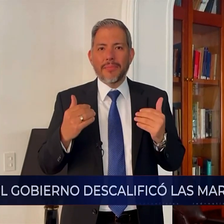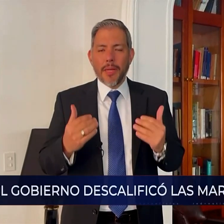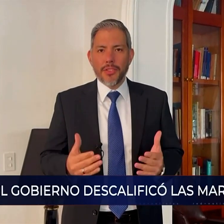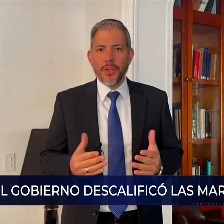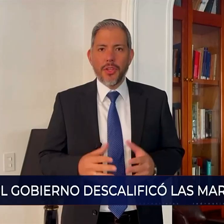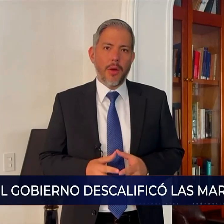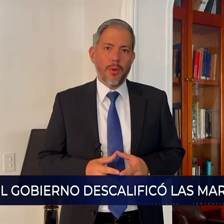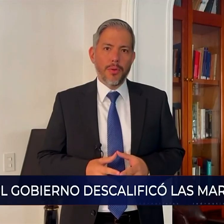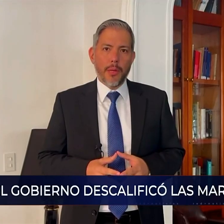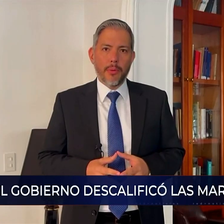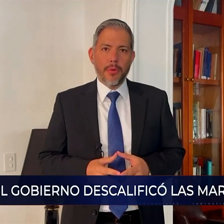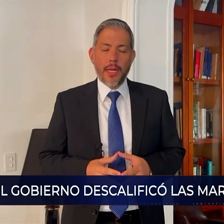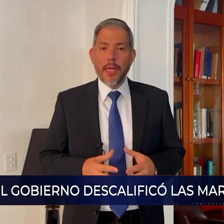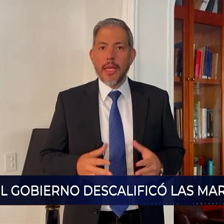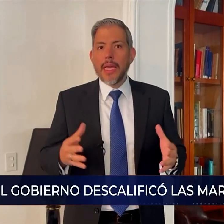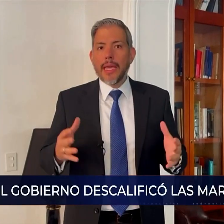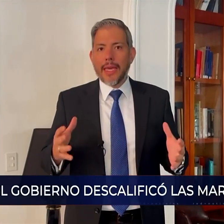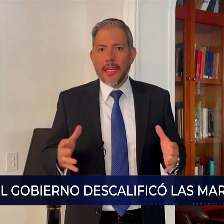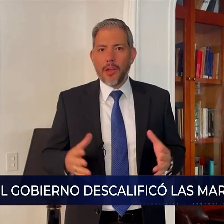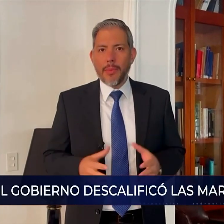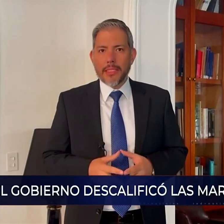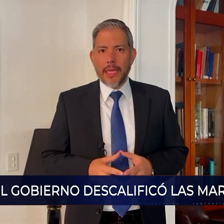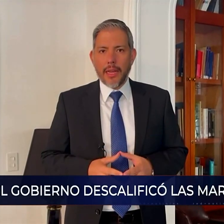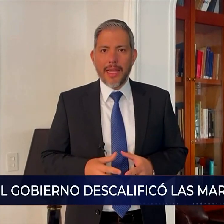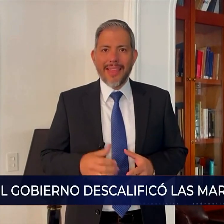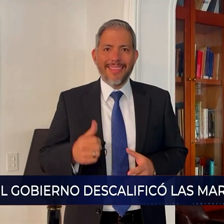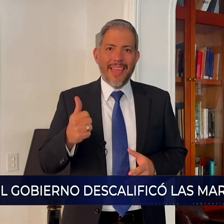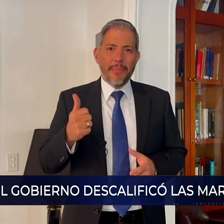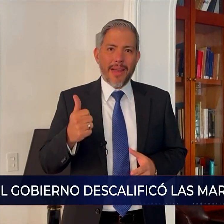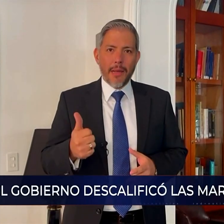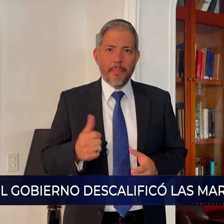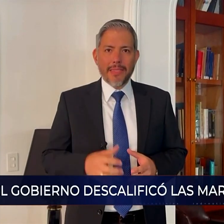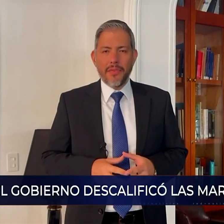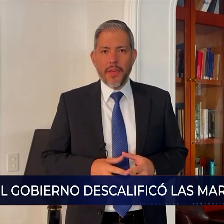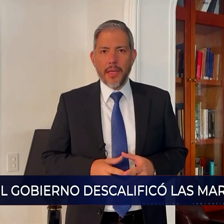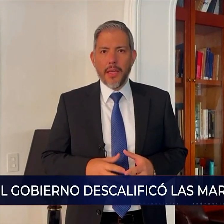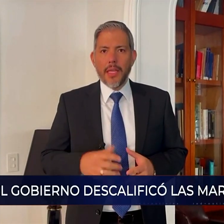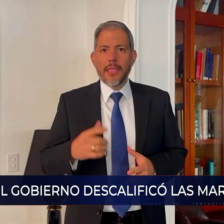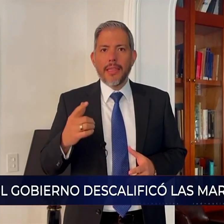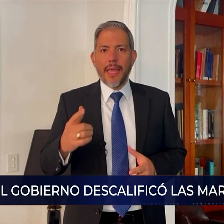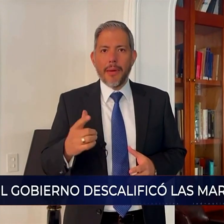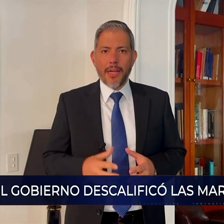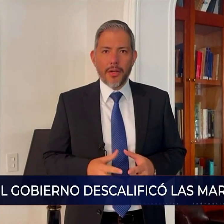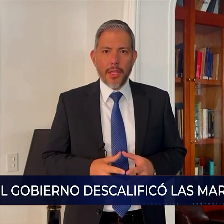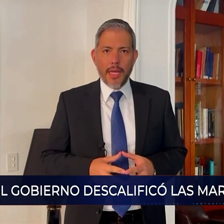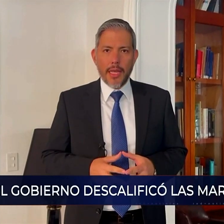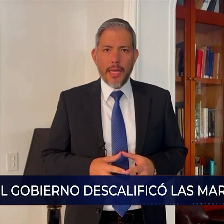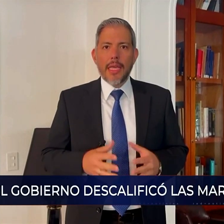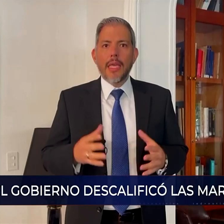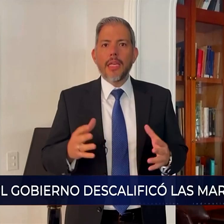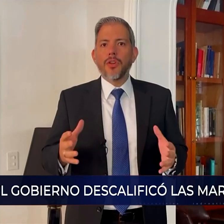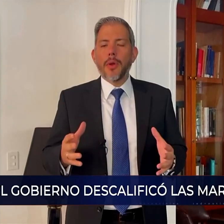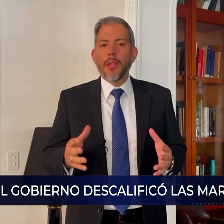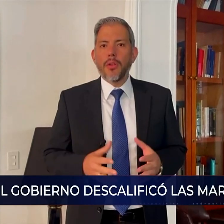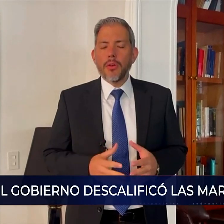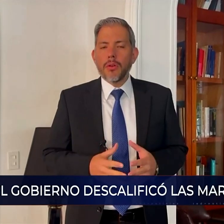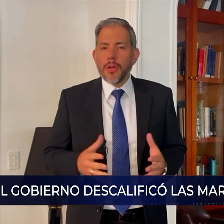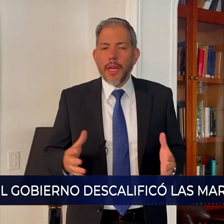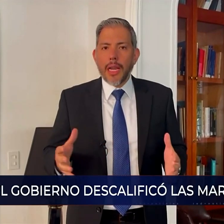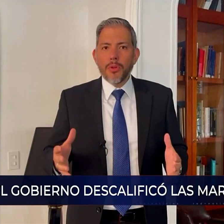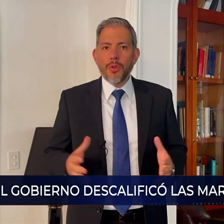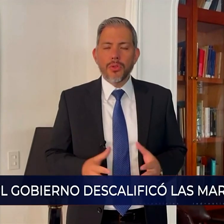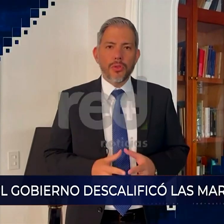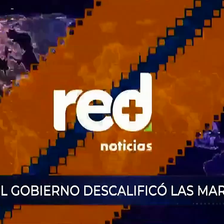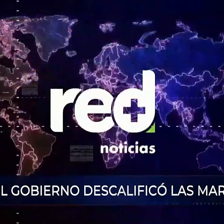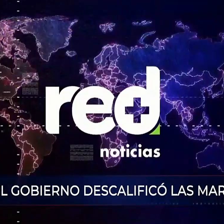la expresión de la voluntad popular que salió a marchar de manera pacífica, de manera ordenada y sobre todo